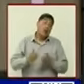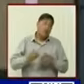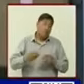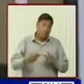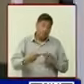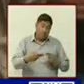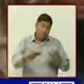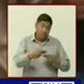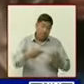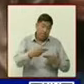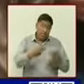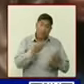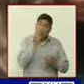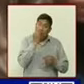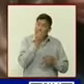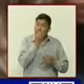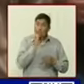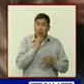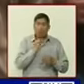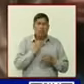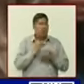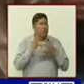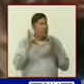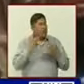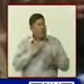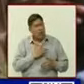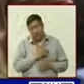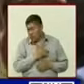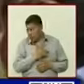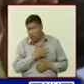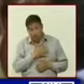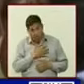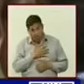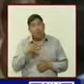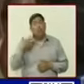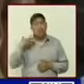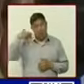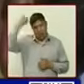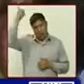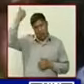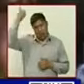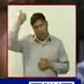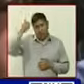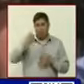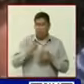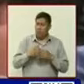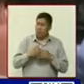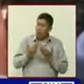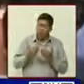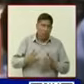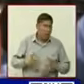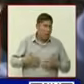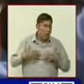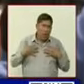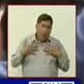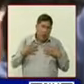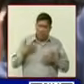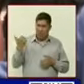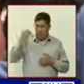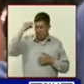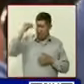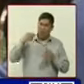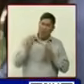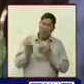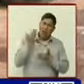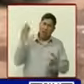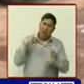condominio. Mi jefa está bien lastimada, sabe que para mí mi jefa es segunda oportunidad de vida. De verdad que este tipo casi me